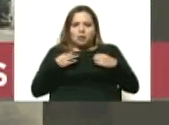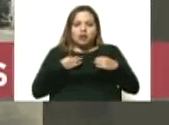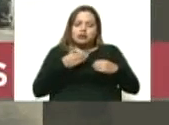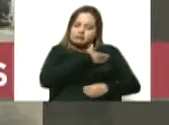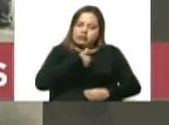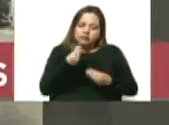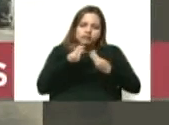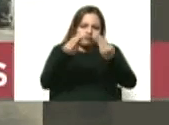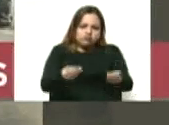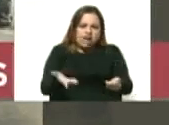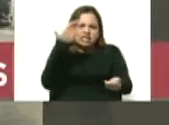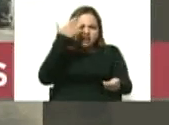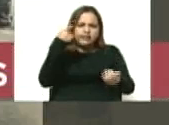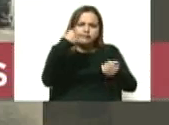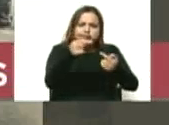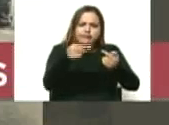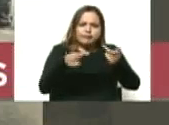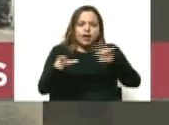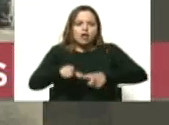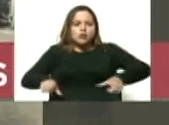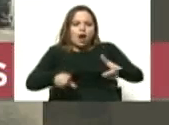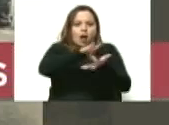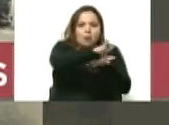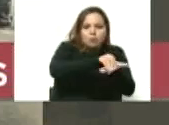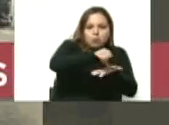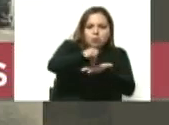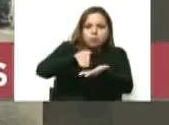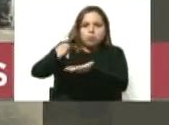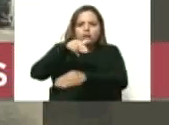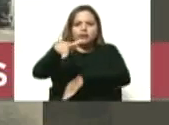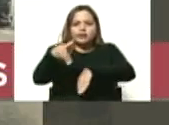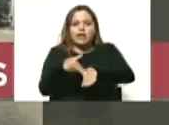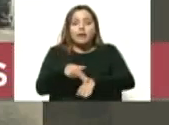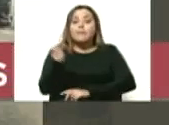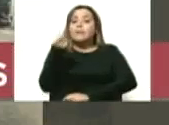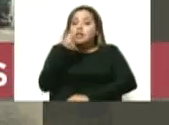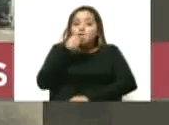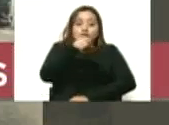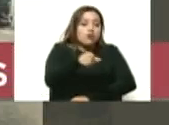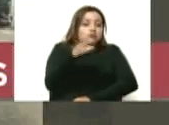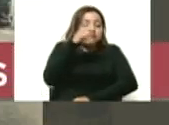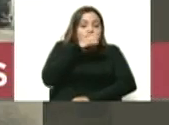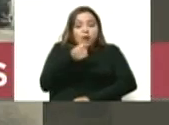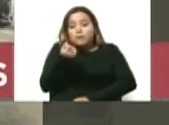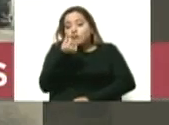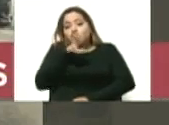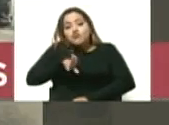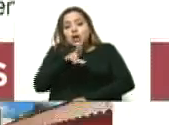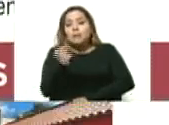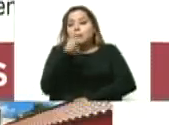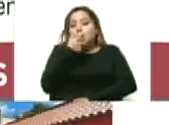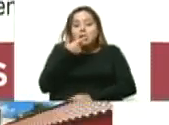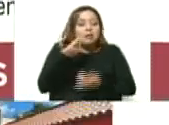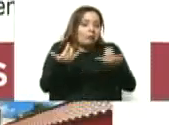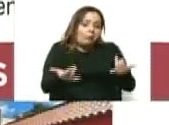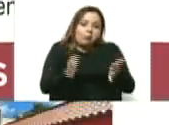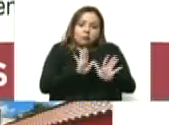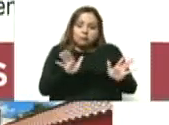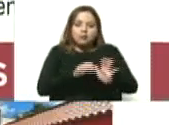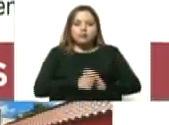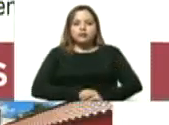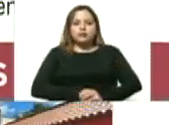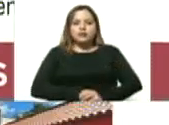ya sabe que cuenta con distintos centros de acopio a nivel nacional. Medicina, si usted tiene alguna medicina en su casa que quizás no, en este momento no